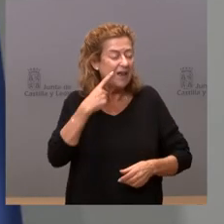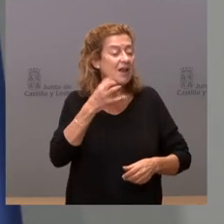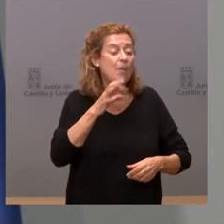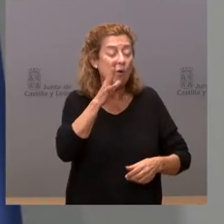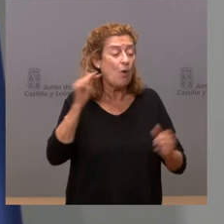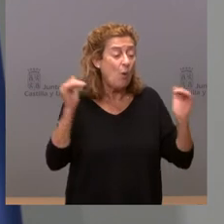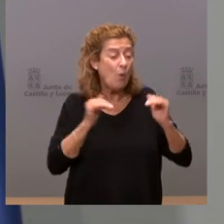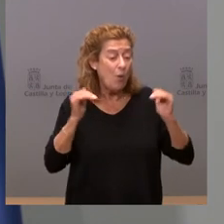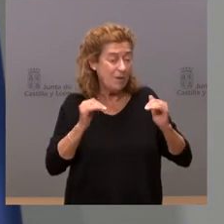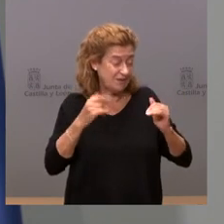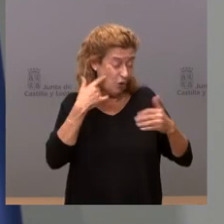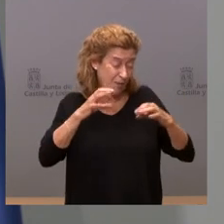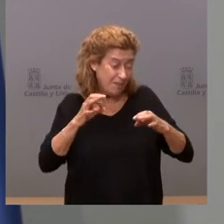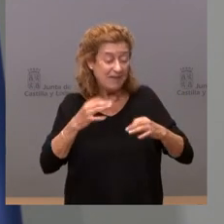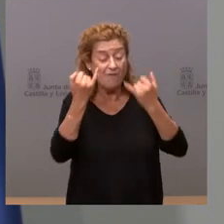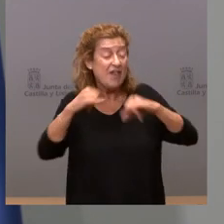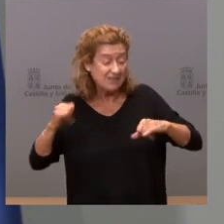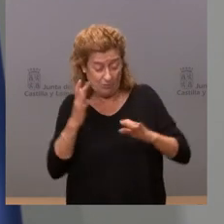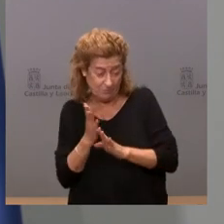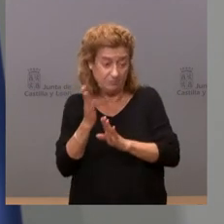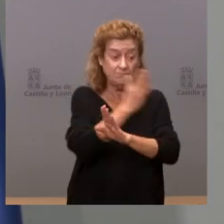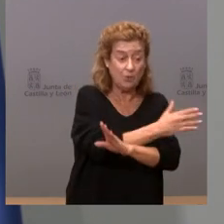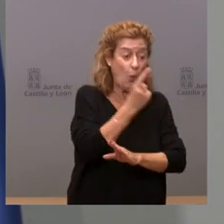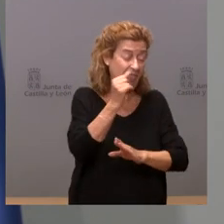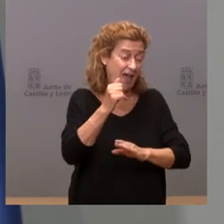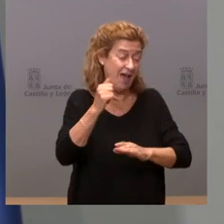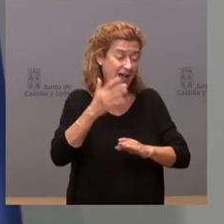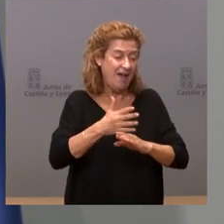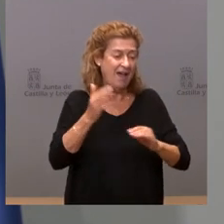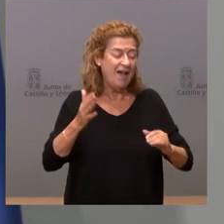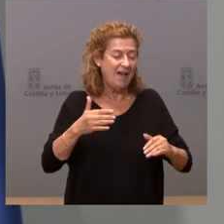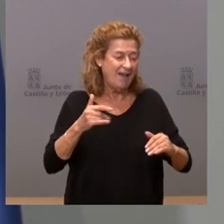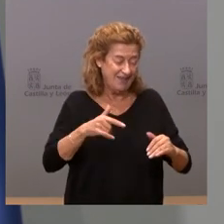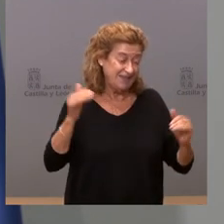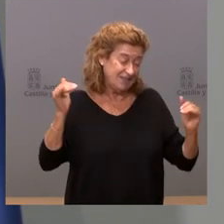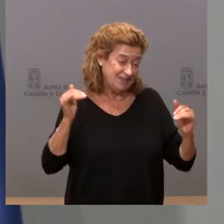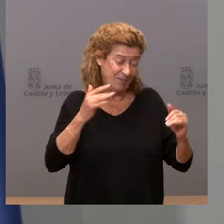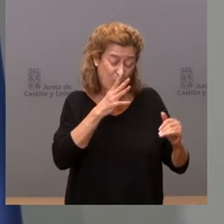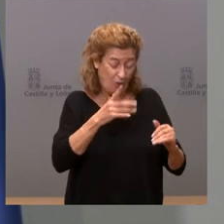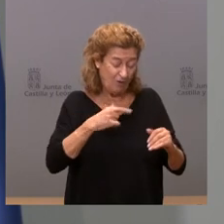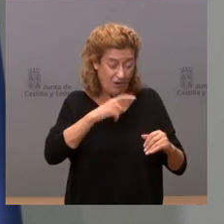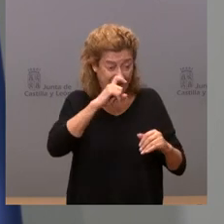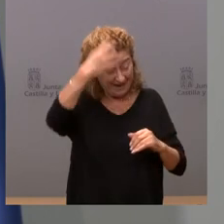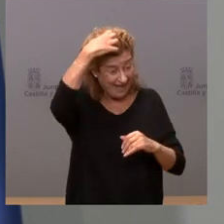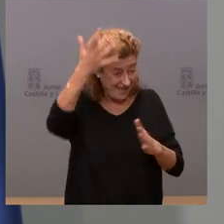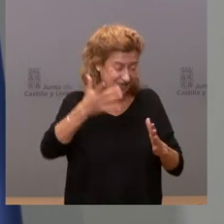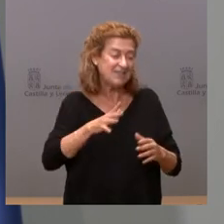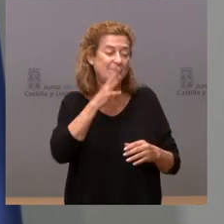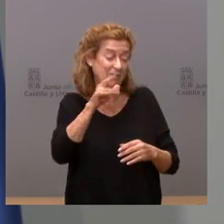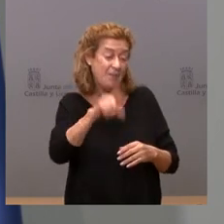que es el día ordinario pues cae en fiesta es el día de la epifanía del señor y con motivo también